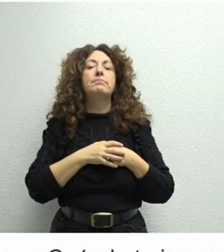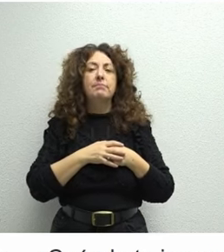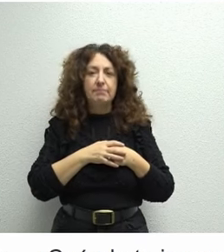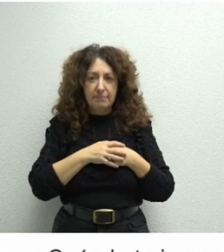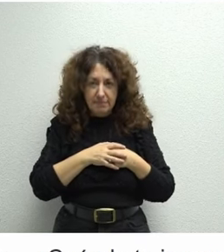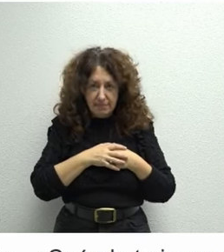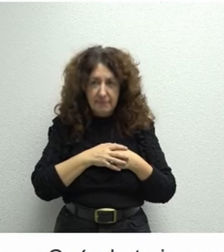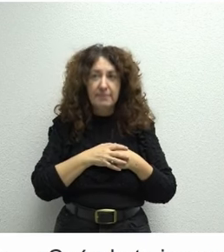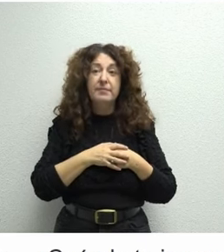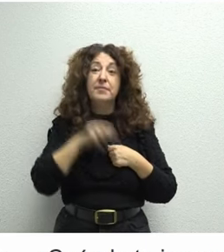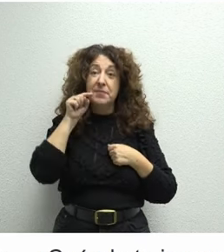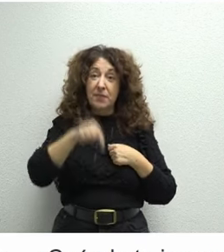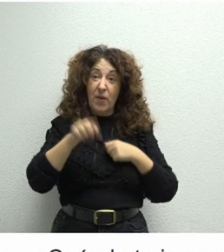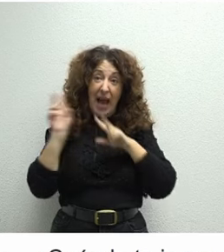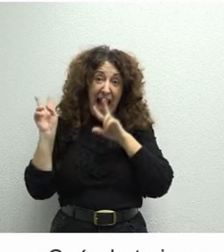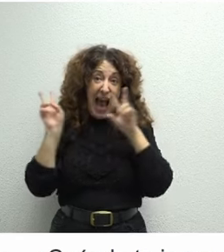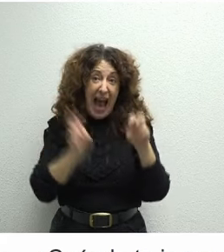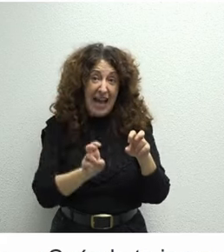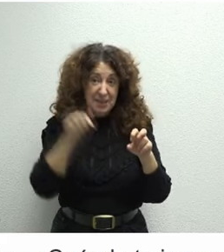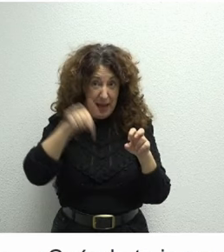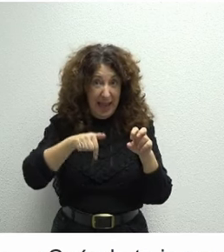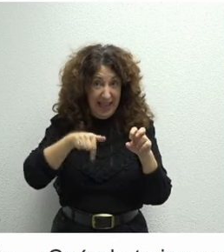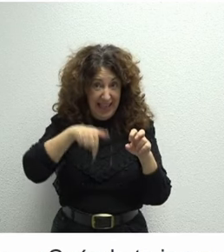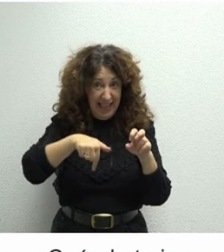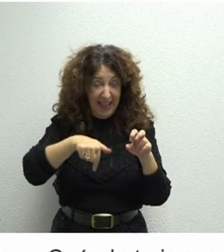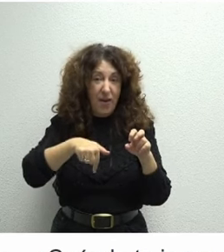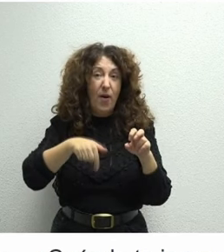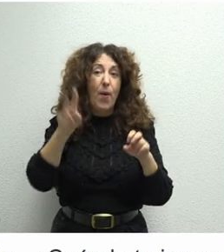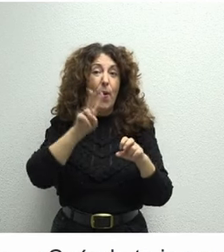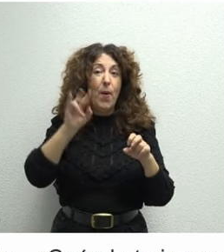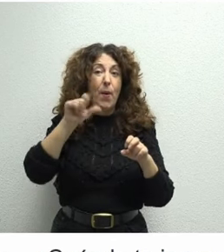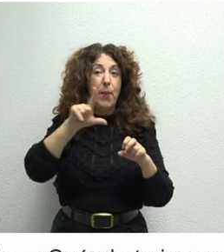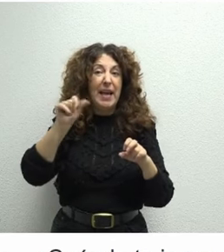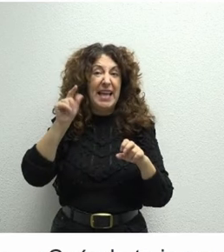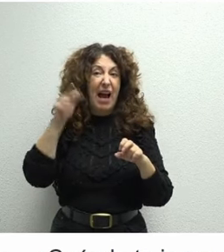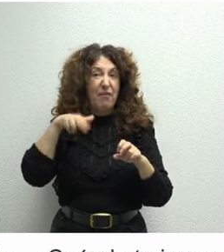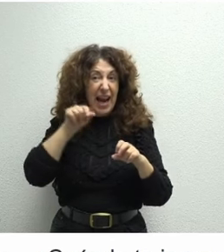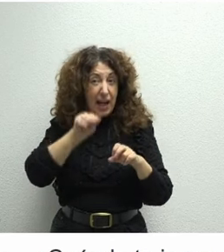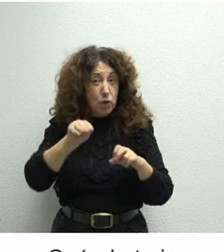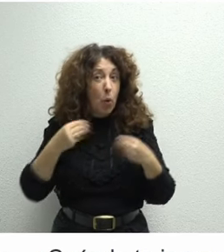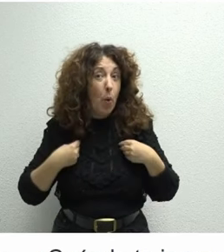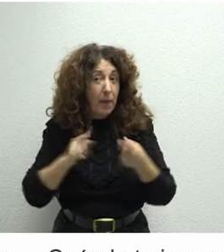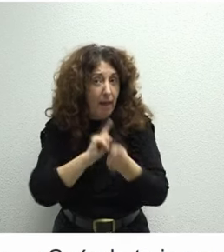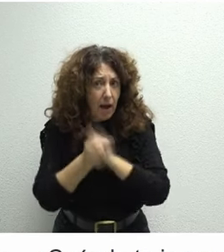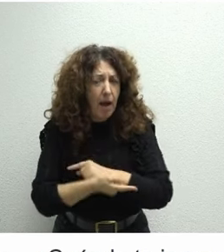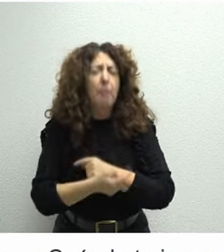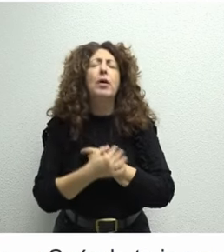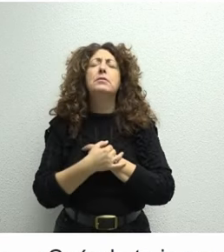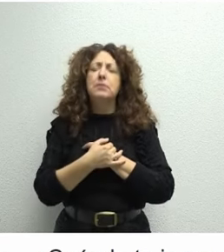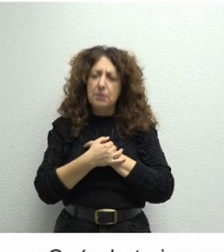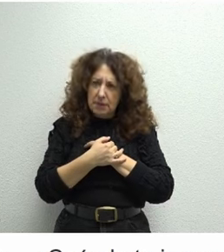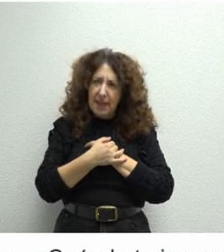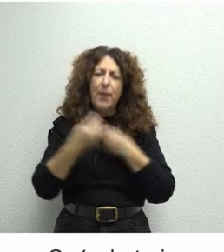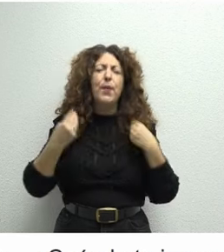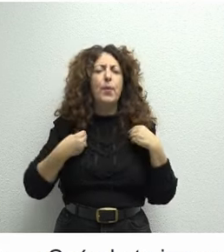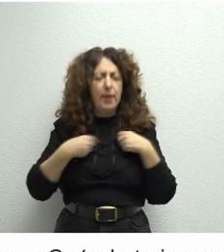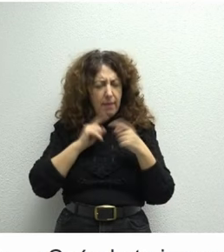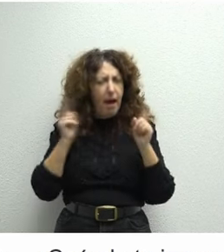y desde que has venido aquí a villafranca ha cambiado tu vida Pedro si ha cambiado